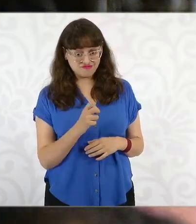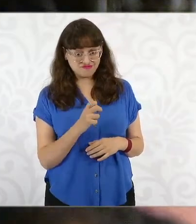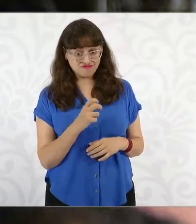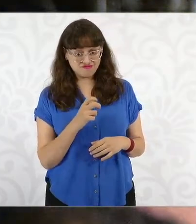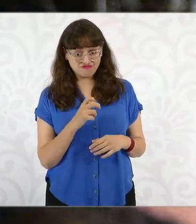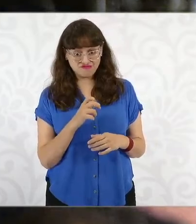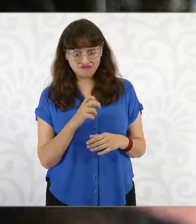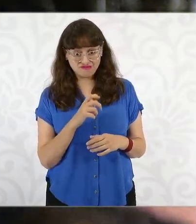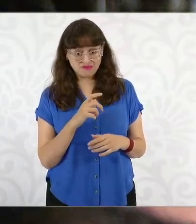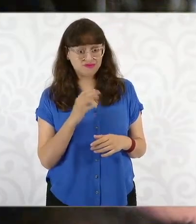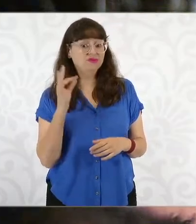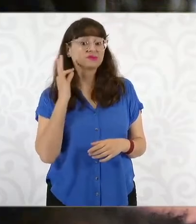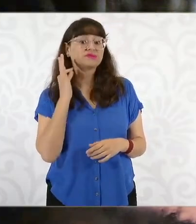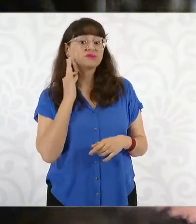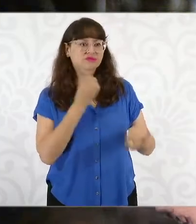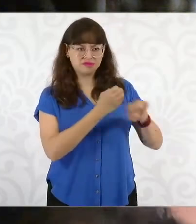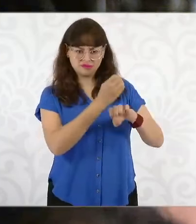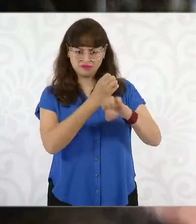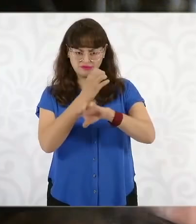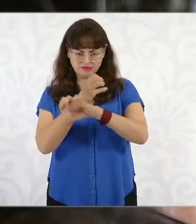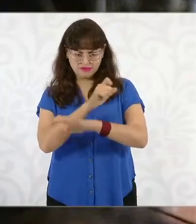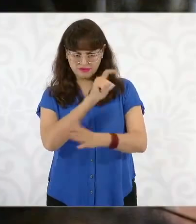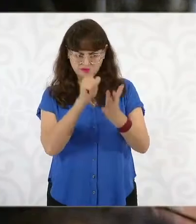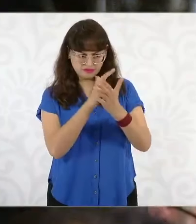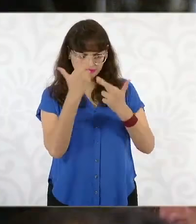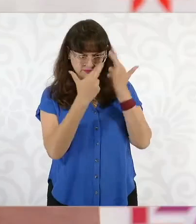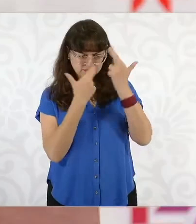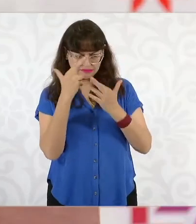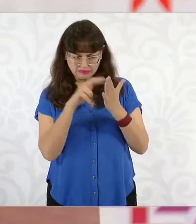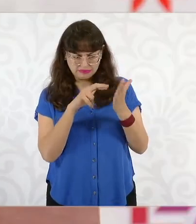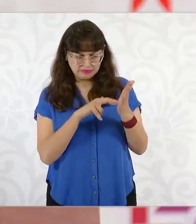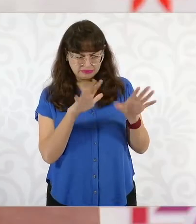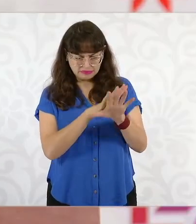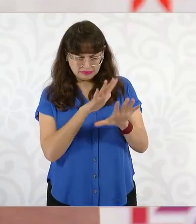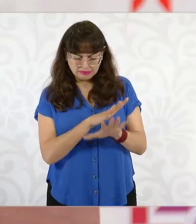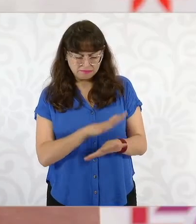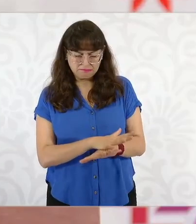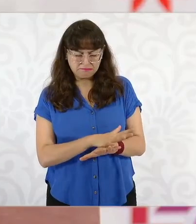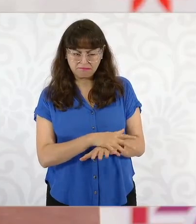una reforma a las fiscalías estatales. ¿Sigue descartada esa posibilidad?